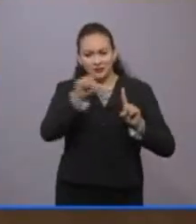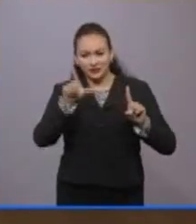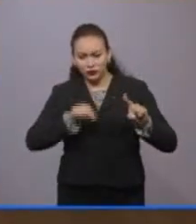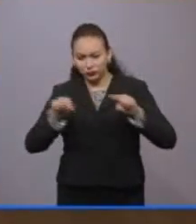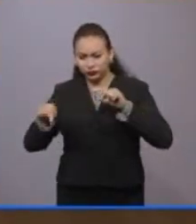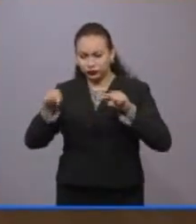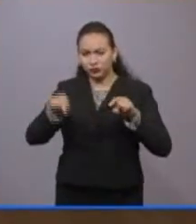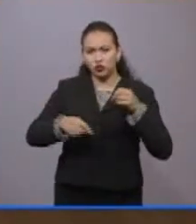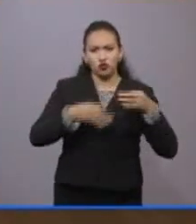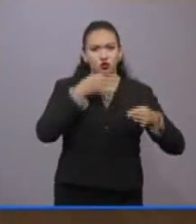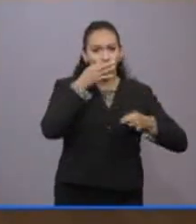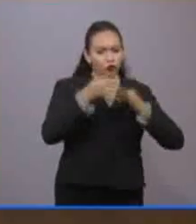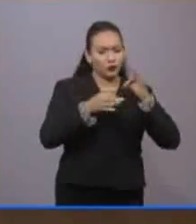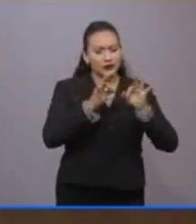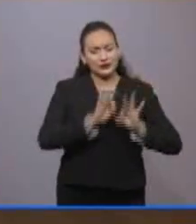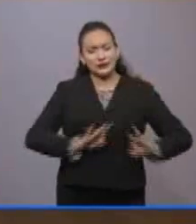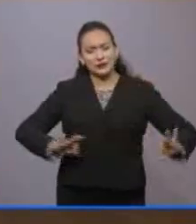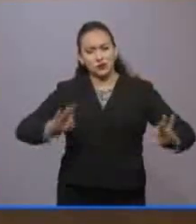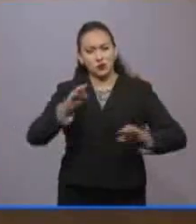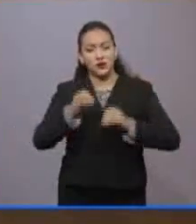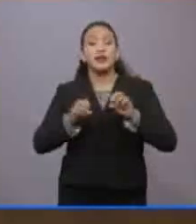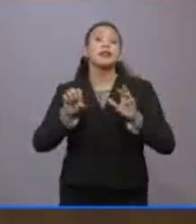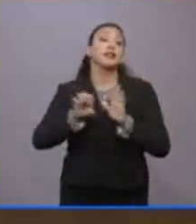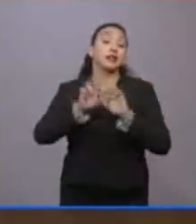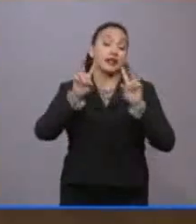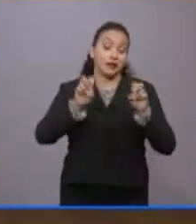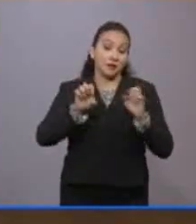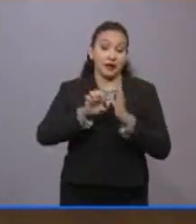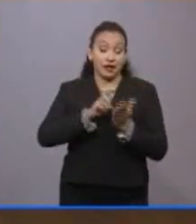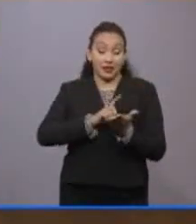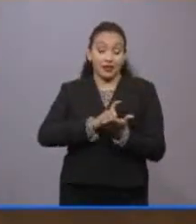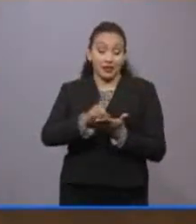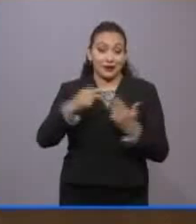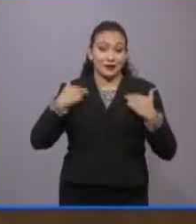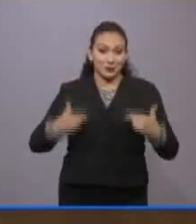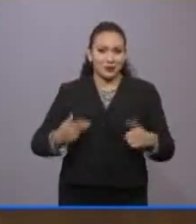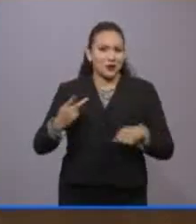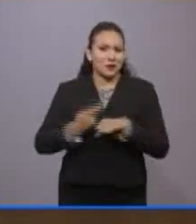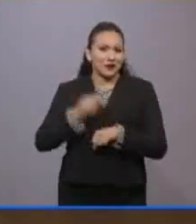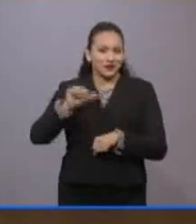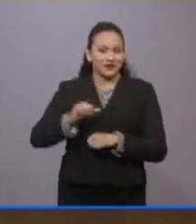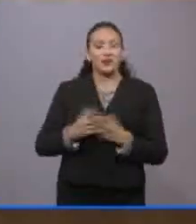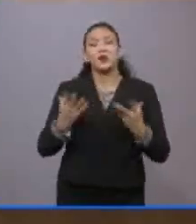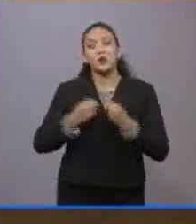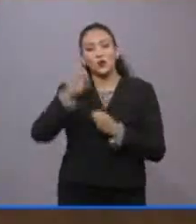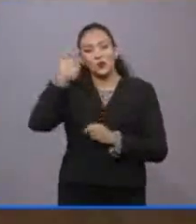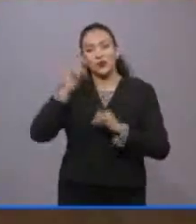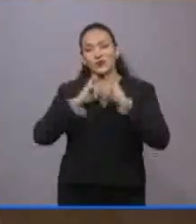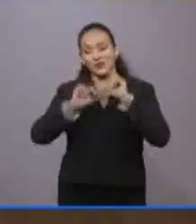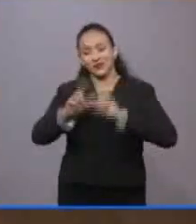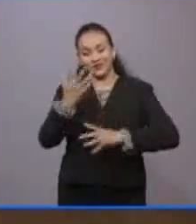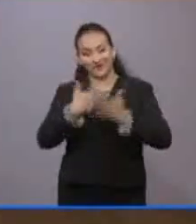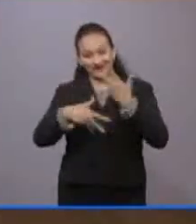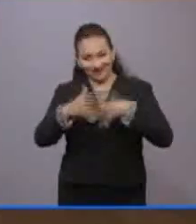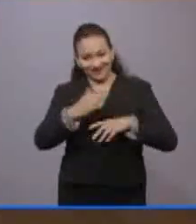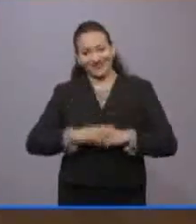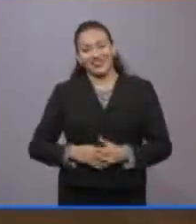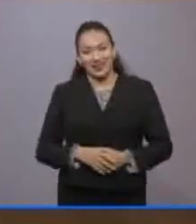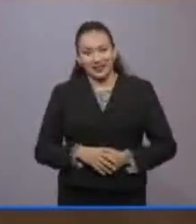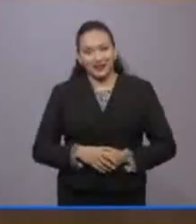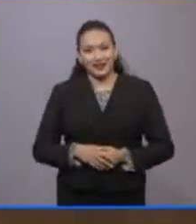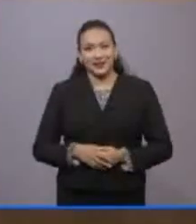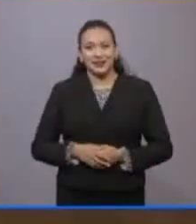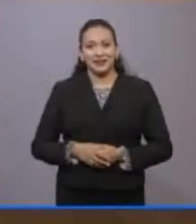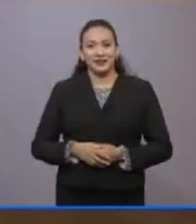las noticias jurídicas y sobre derechos humanos más destacadas de las últimas horas. Eusiris Rostro, en interpretación en lengua de señas